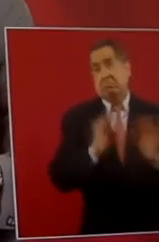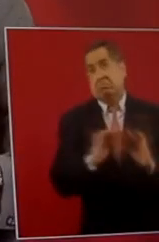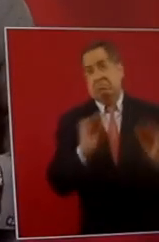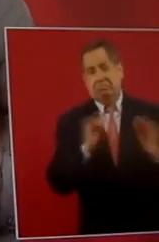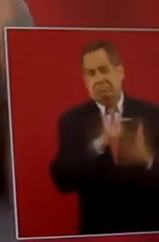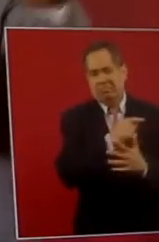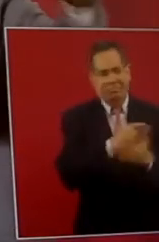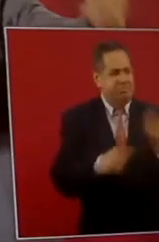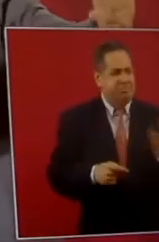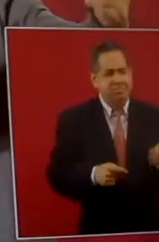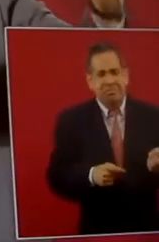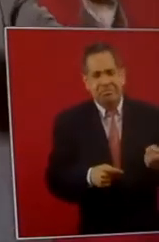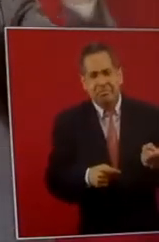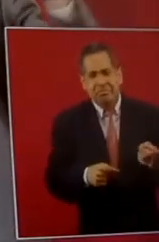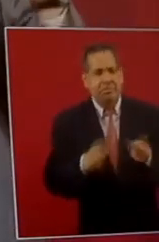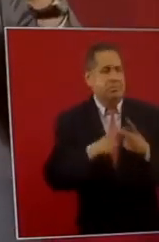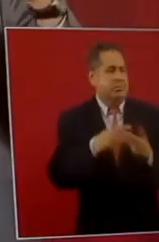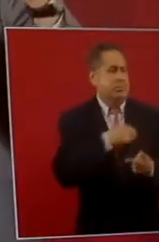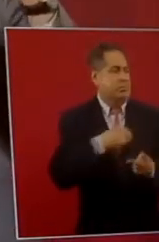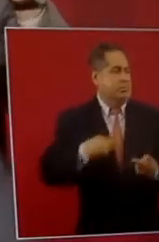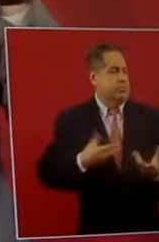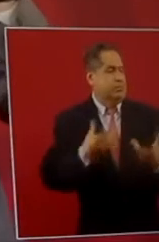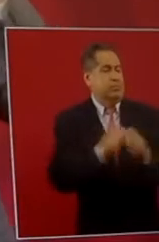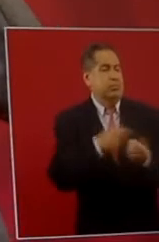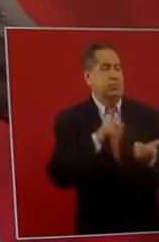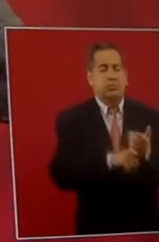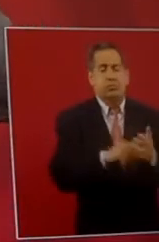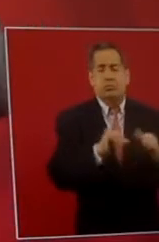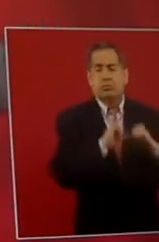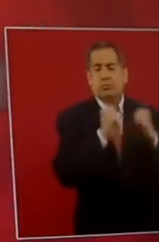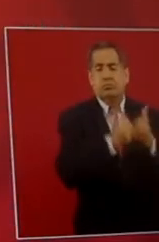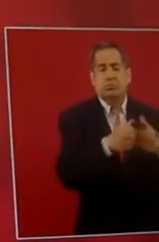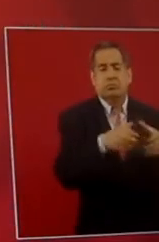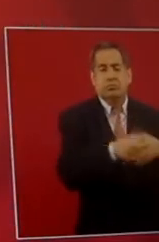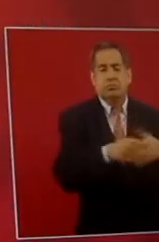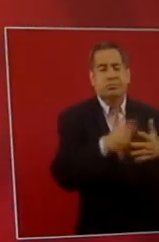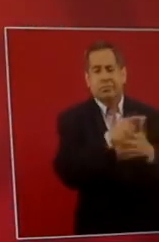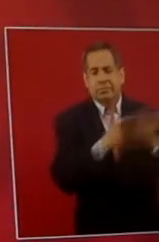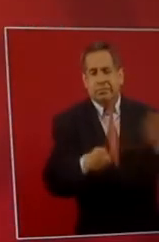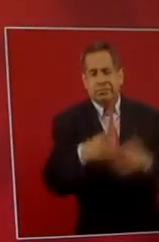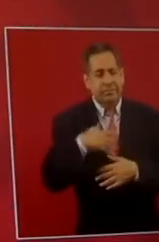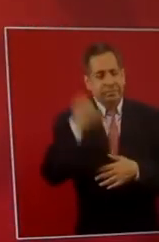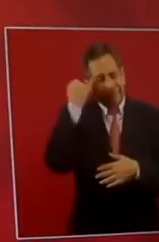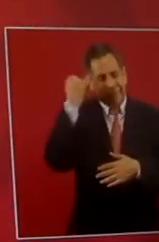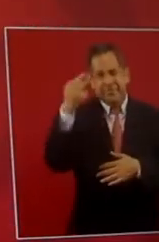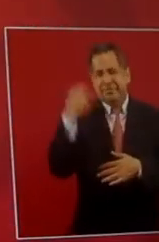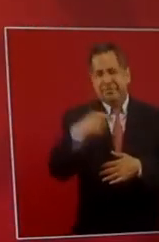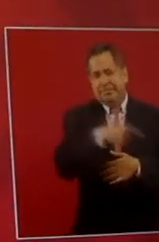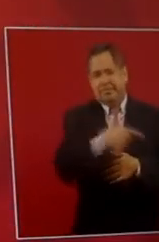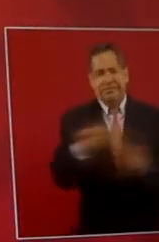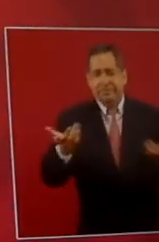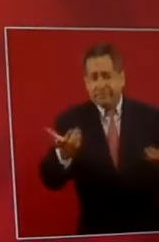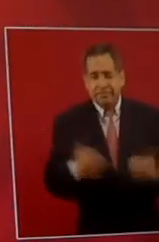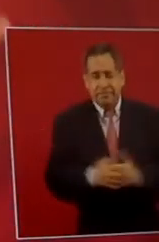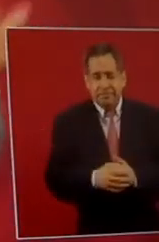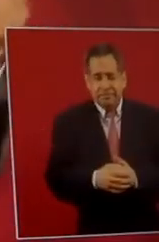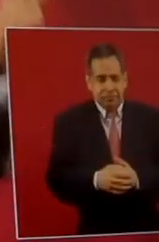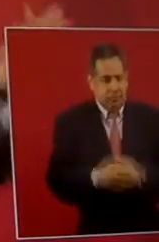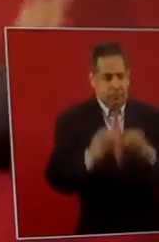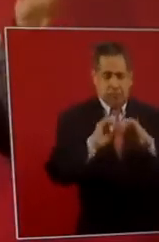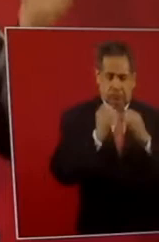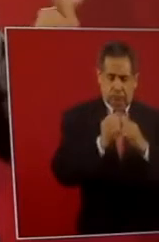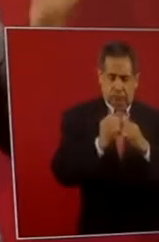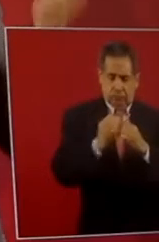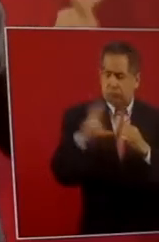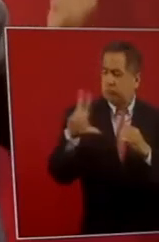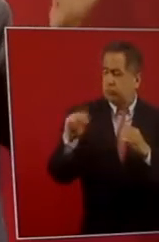delitos era bastante rígido. Solamente había delito y pena. No había oportunidades de pagar una